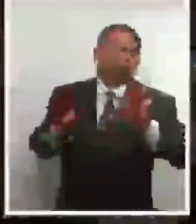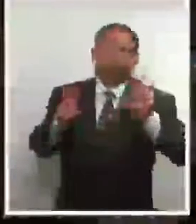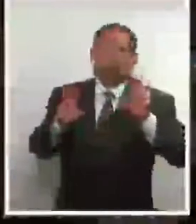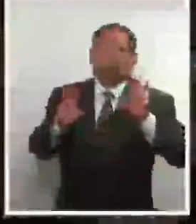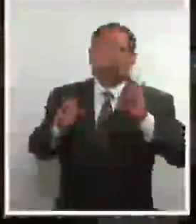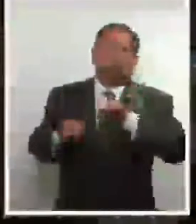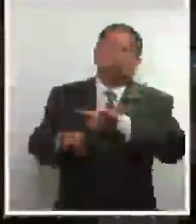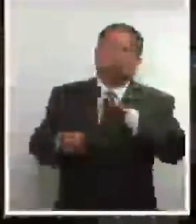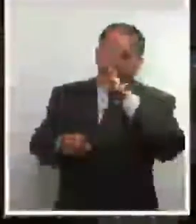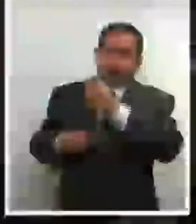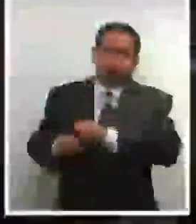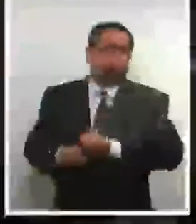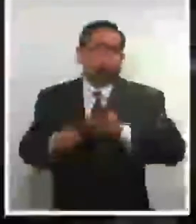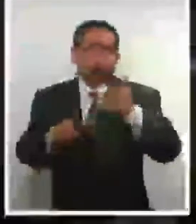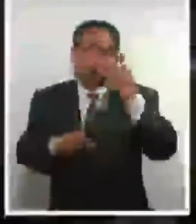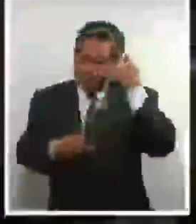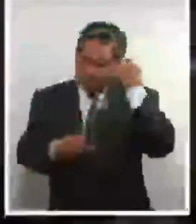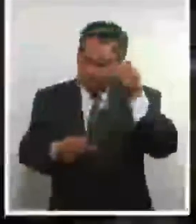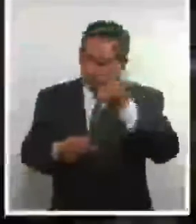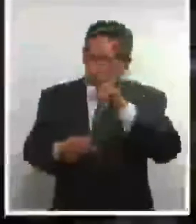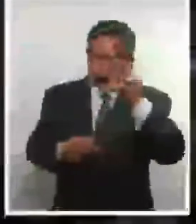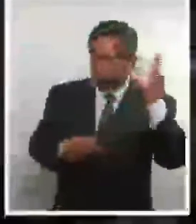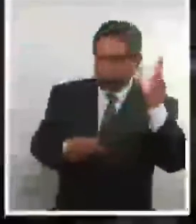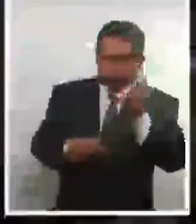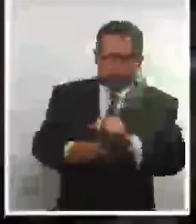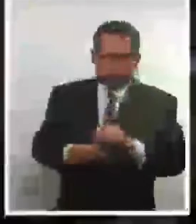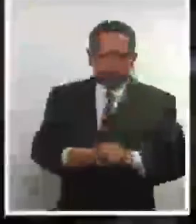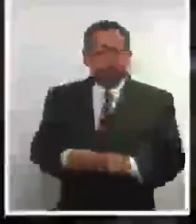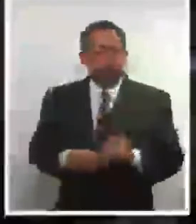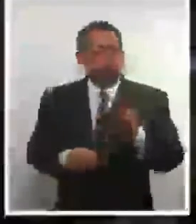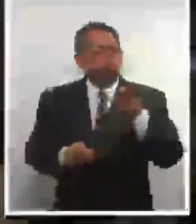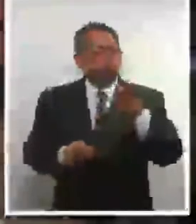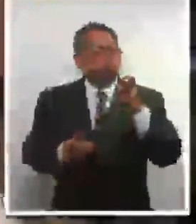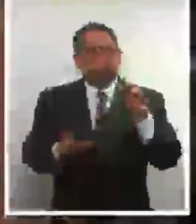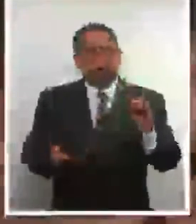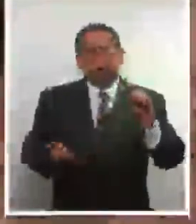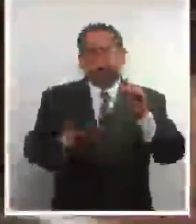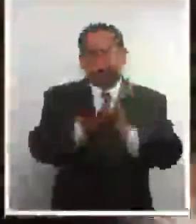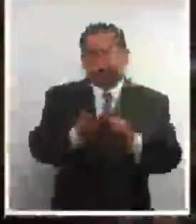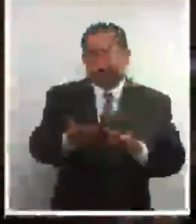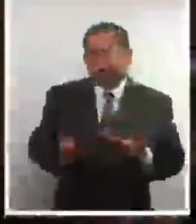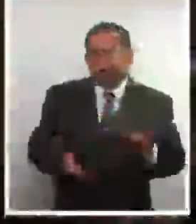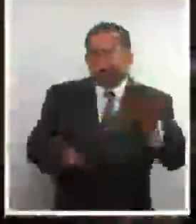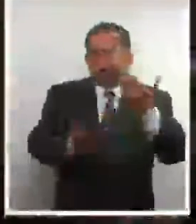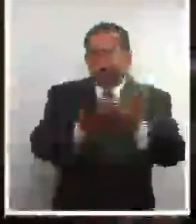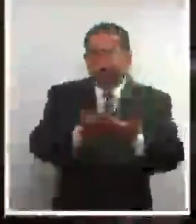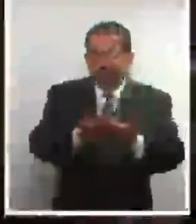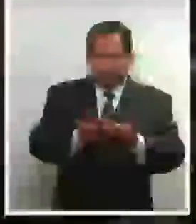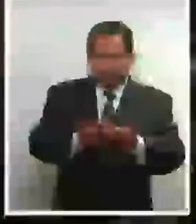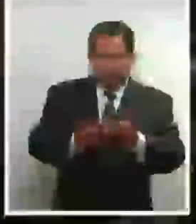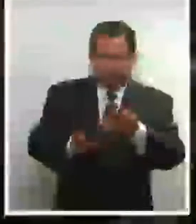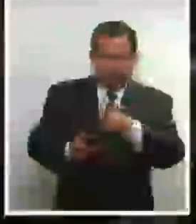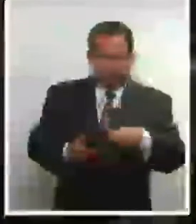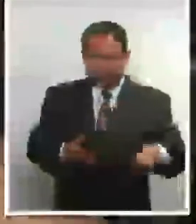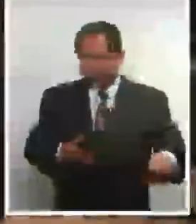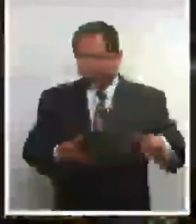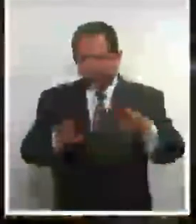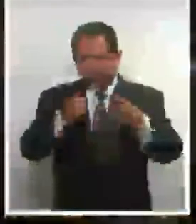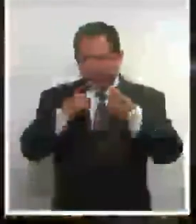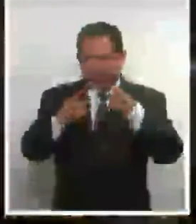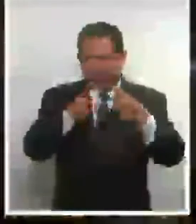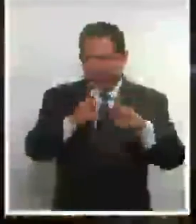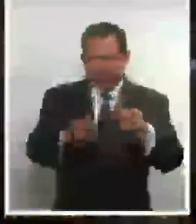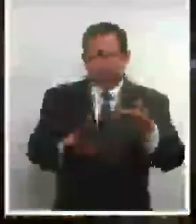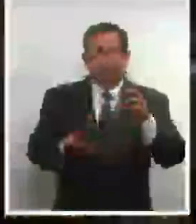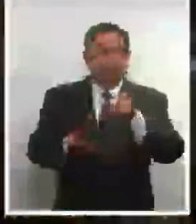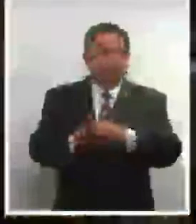la libre expresión de las ideas. Esa es la propuesta que ya fue considerada